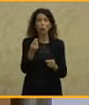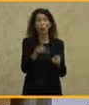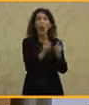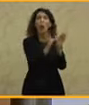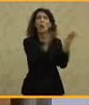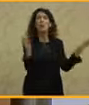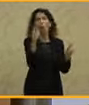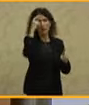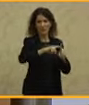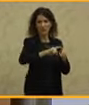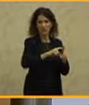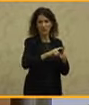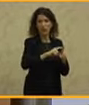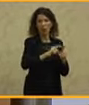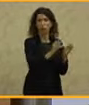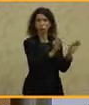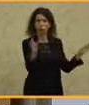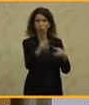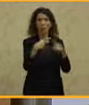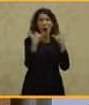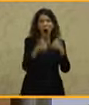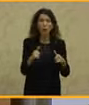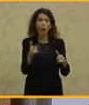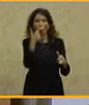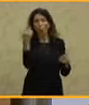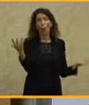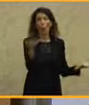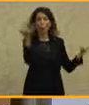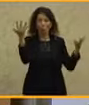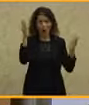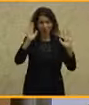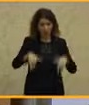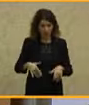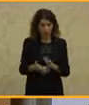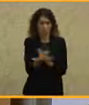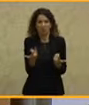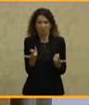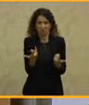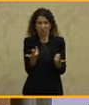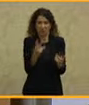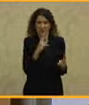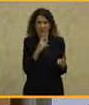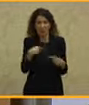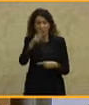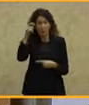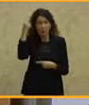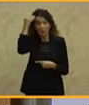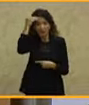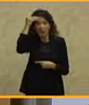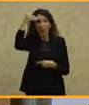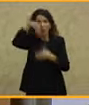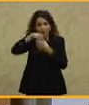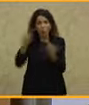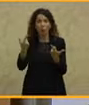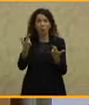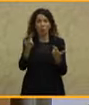psiquiatría y muchos actos pomposos que responden bastante poco a lo que pensáis de verdad las